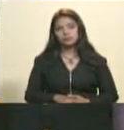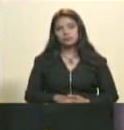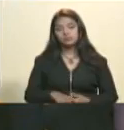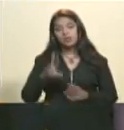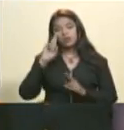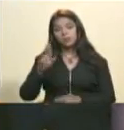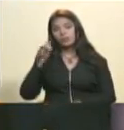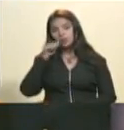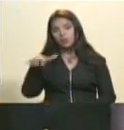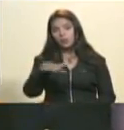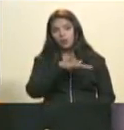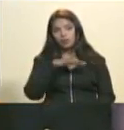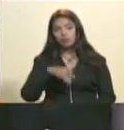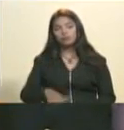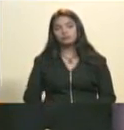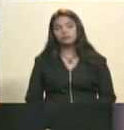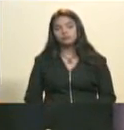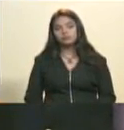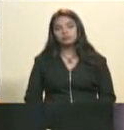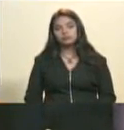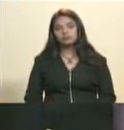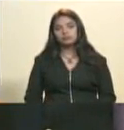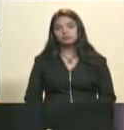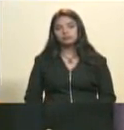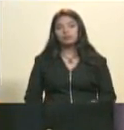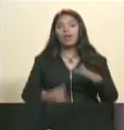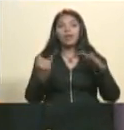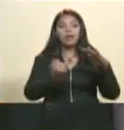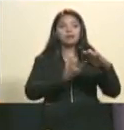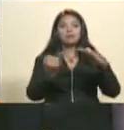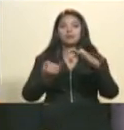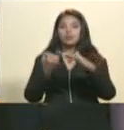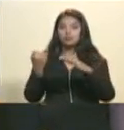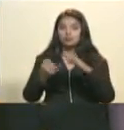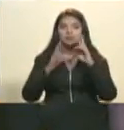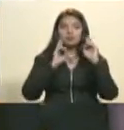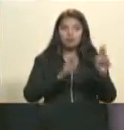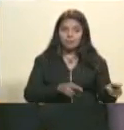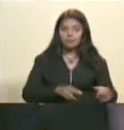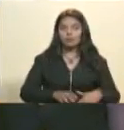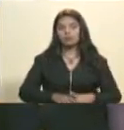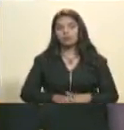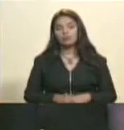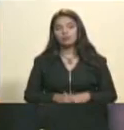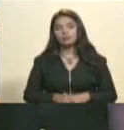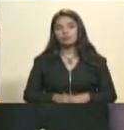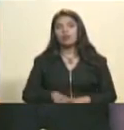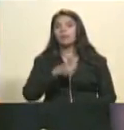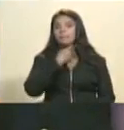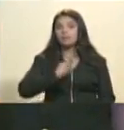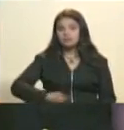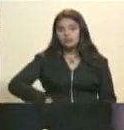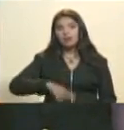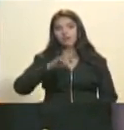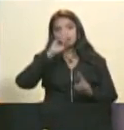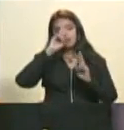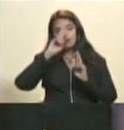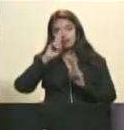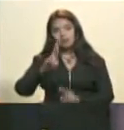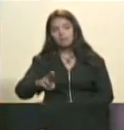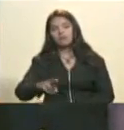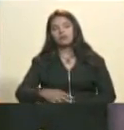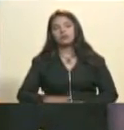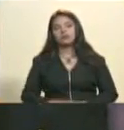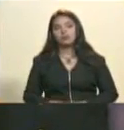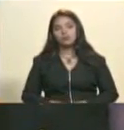Venezuela, pedimos respeto a las instituciones, pedimos respeto al presidente constitucional de la